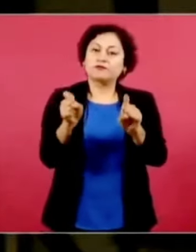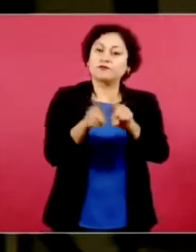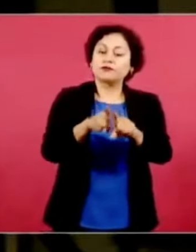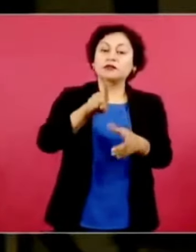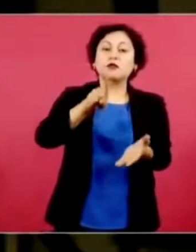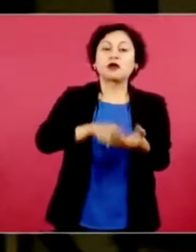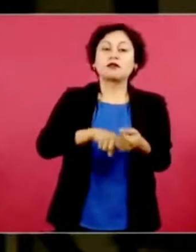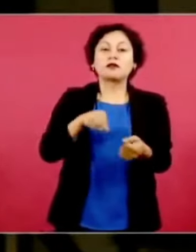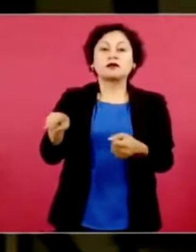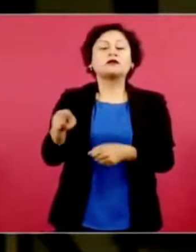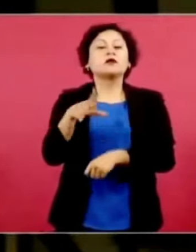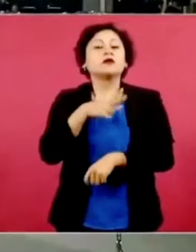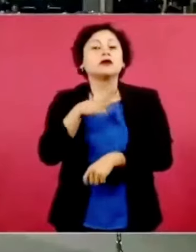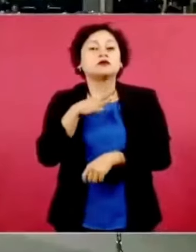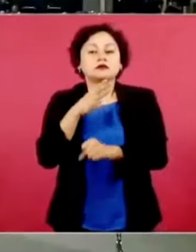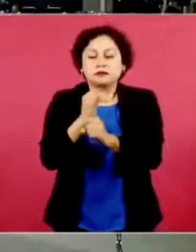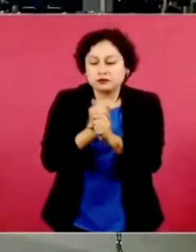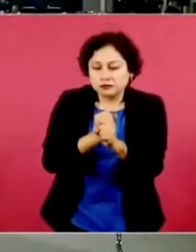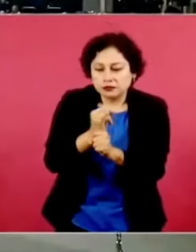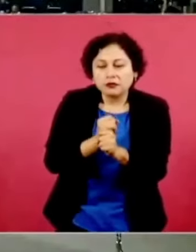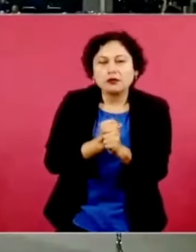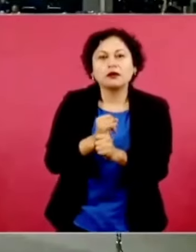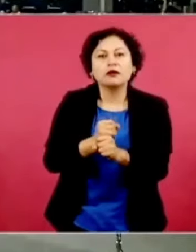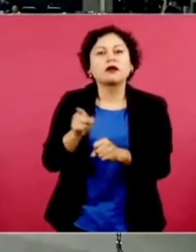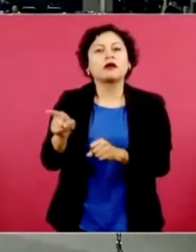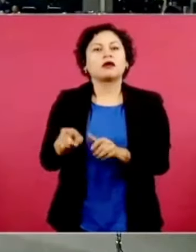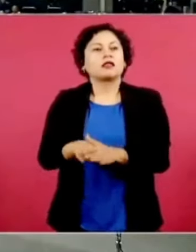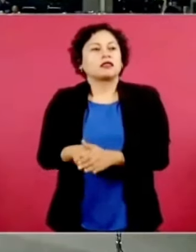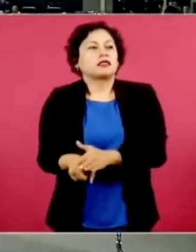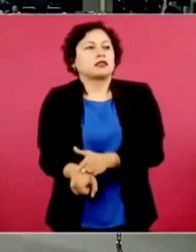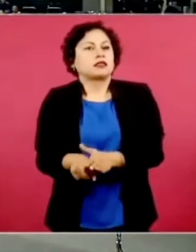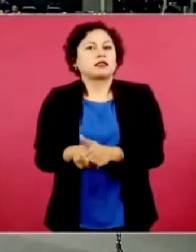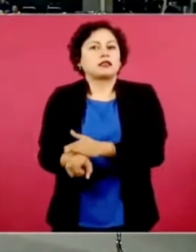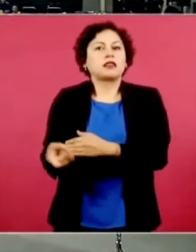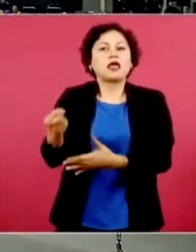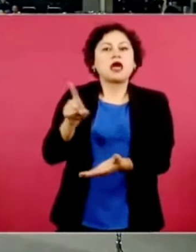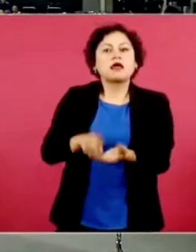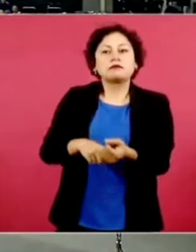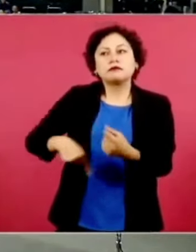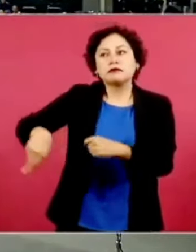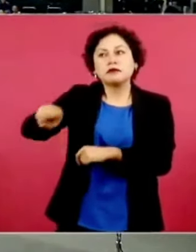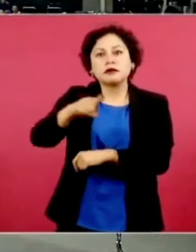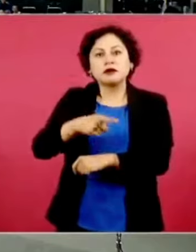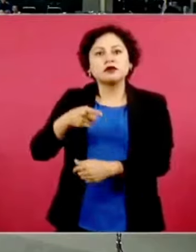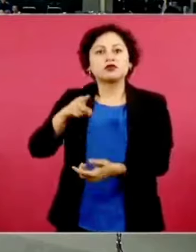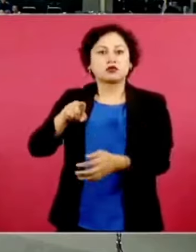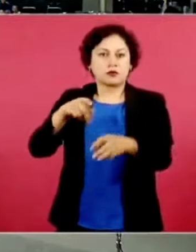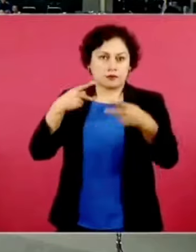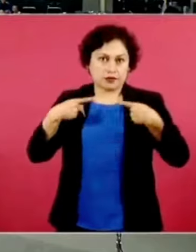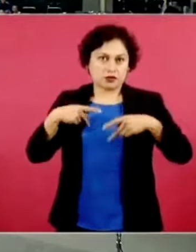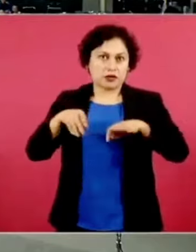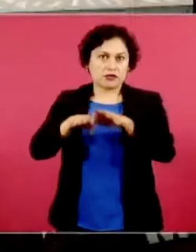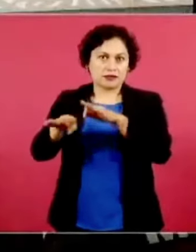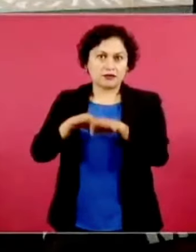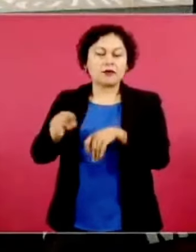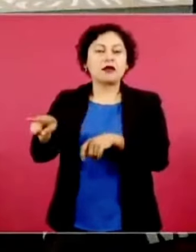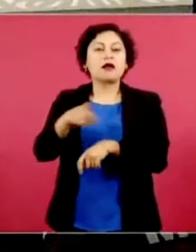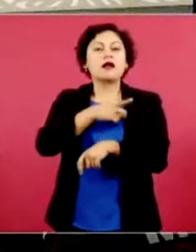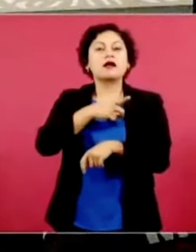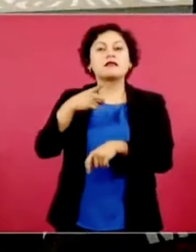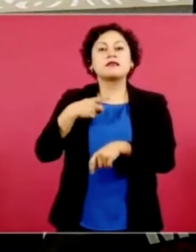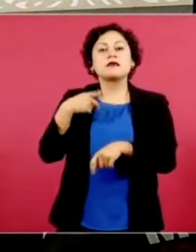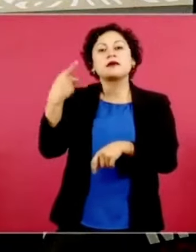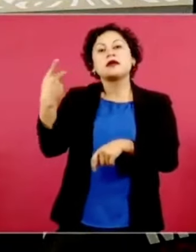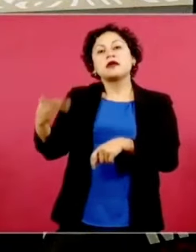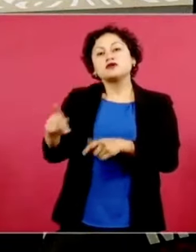documentan casos donde funcionarios y exfuncionarios de este instituto tenían que entregar entre el 10 y el 60% de su